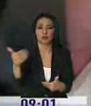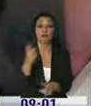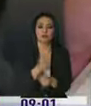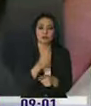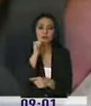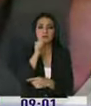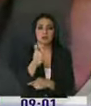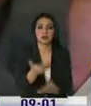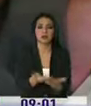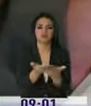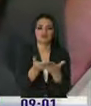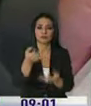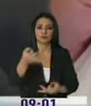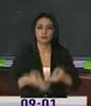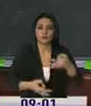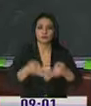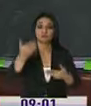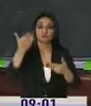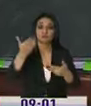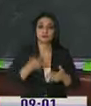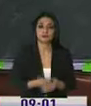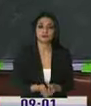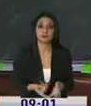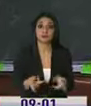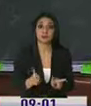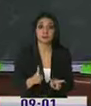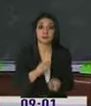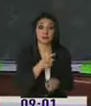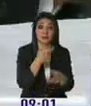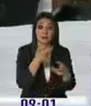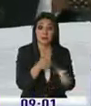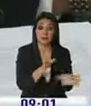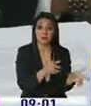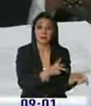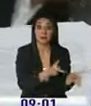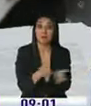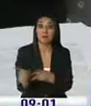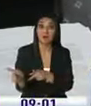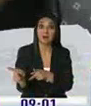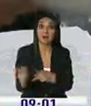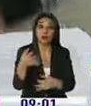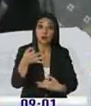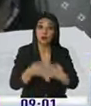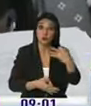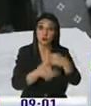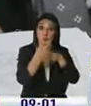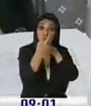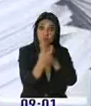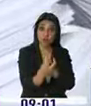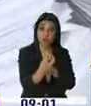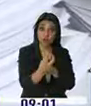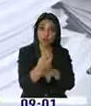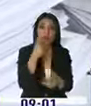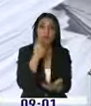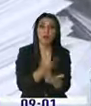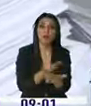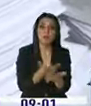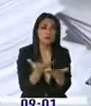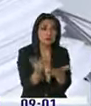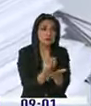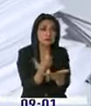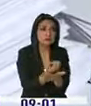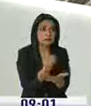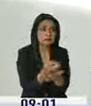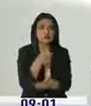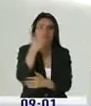mañana. Además de que se podrá incluir mayores pruebas una vez que se realice la audiencia preparatoria de juicio, pues en la asamblea están seguros de que el